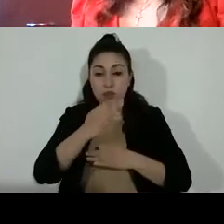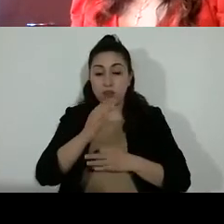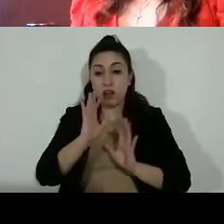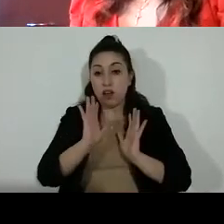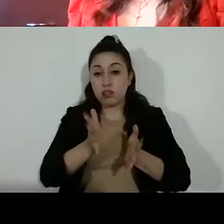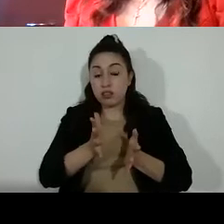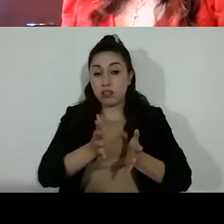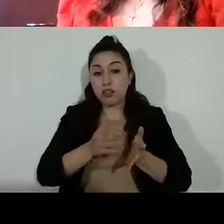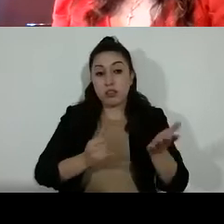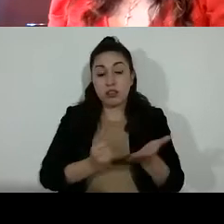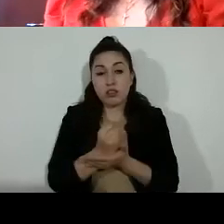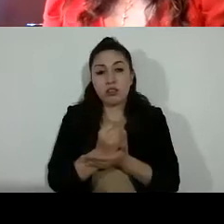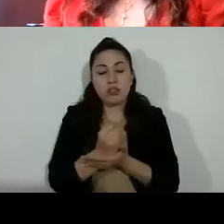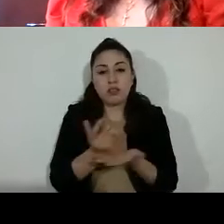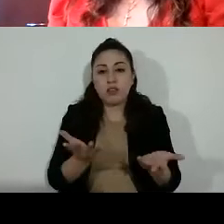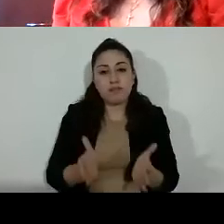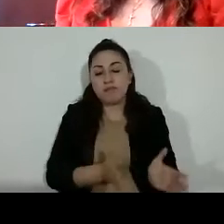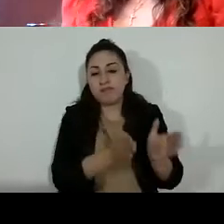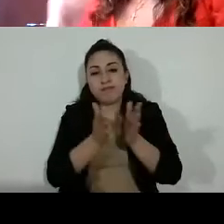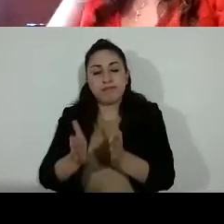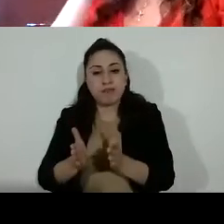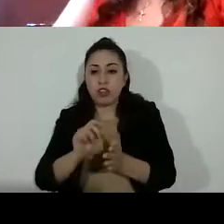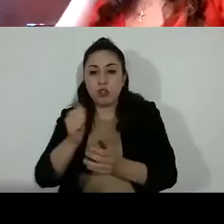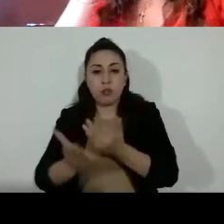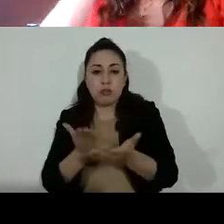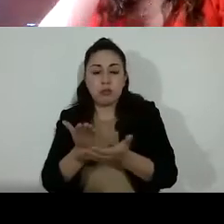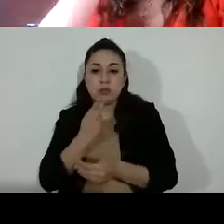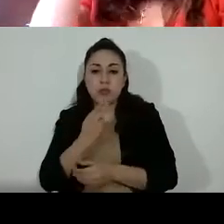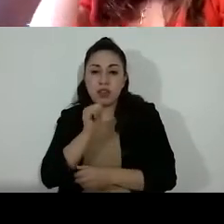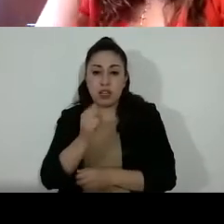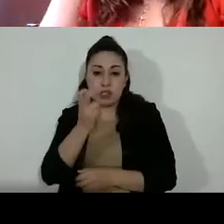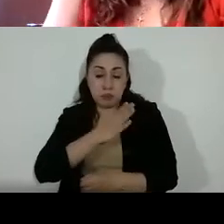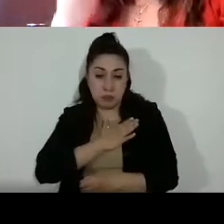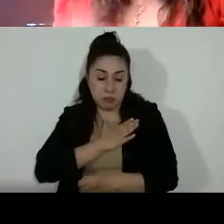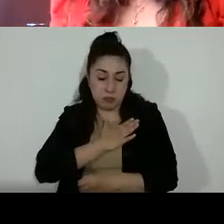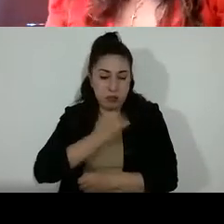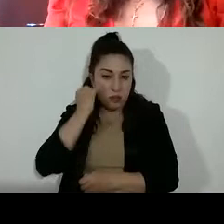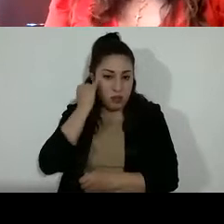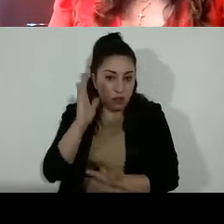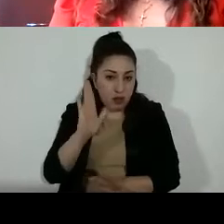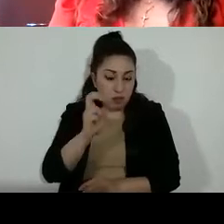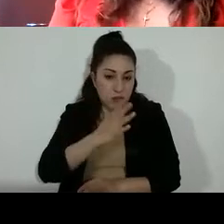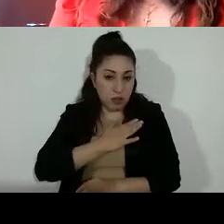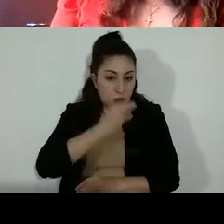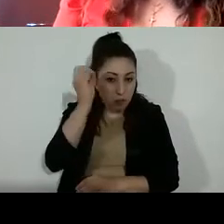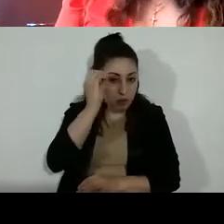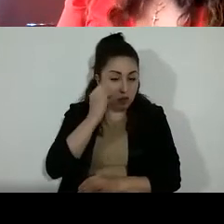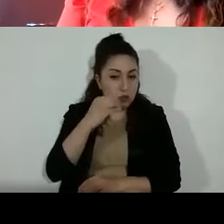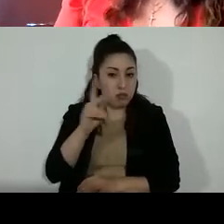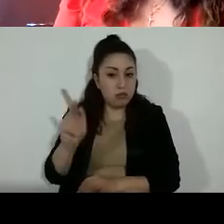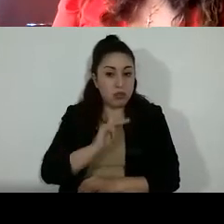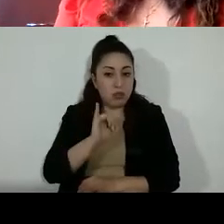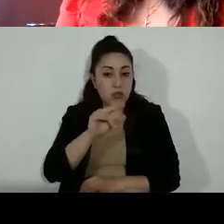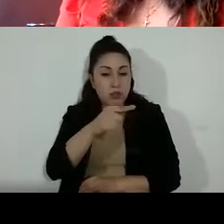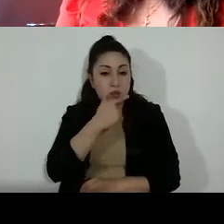las comparecencias, ya no tendría cabida a la otra votación. Esa es mi percepción. No sé si la comparta la presidencia.